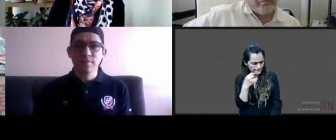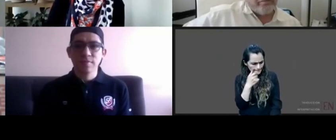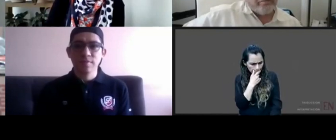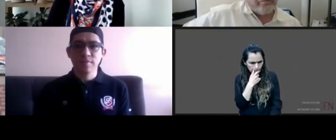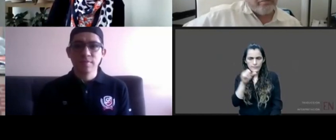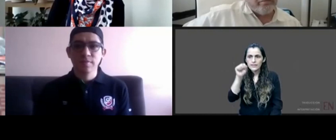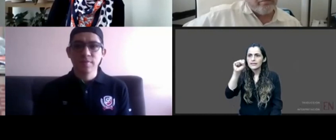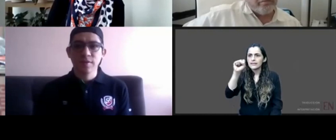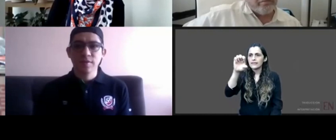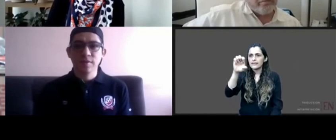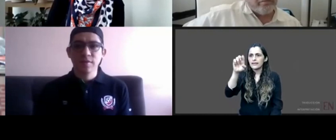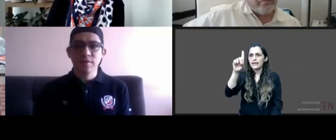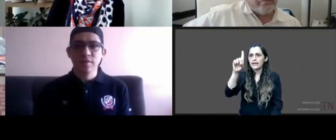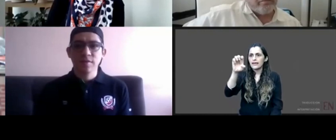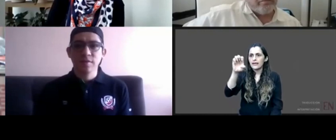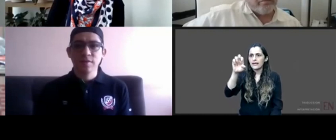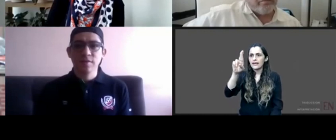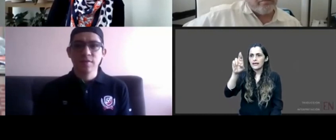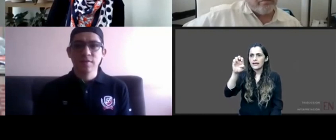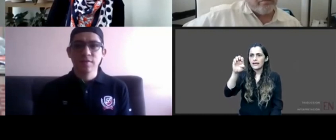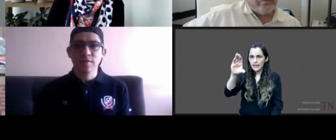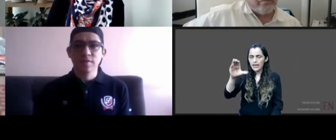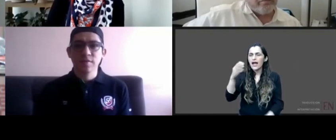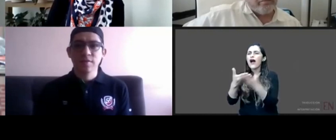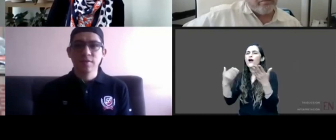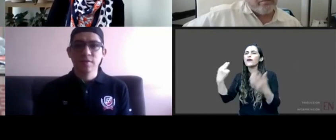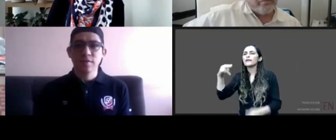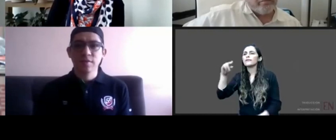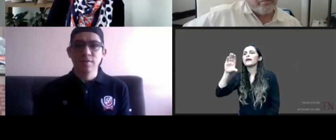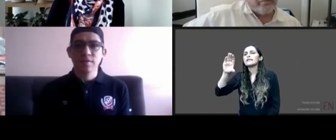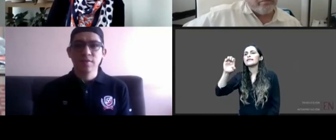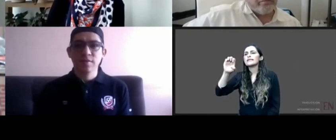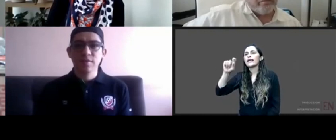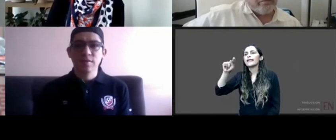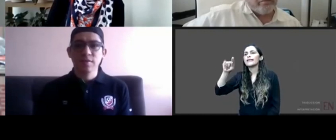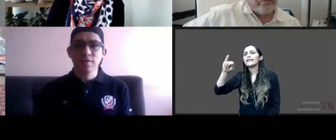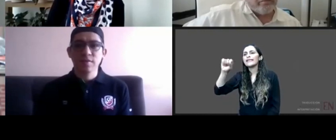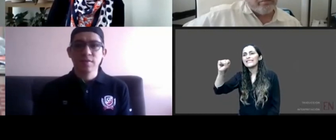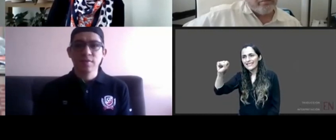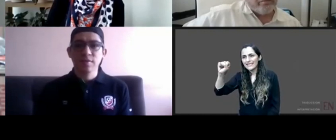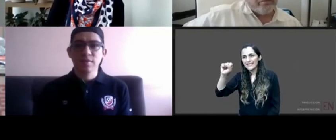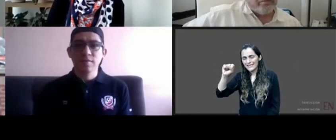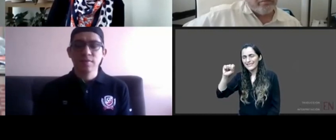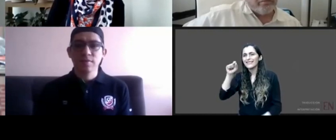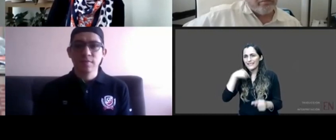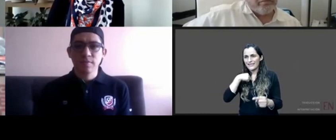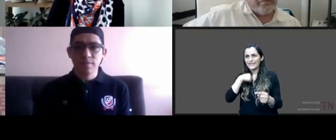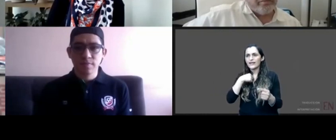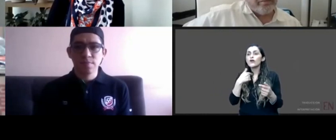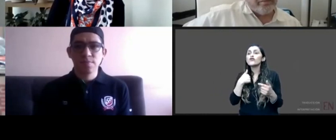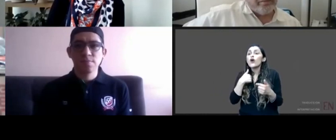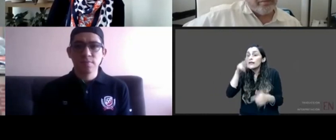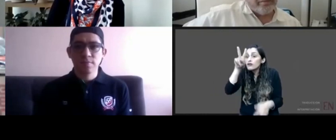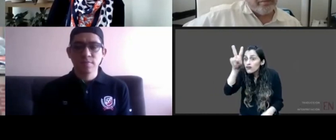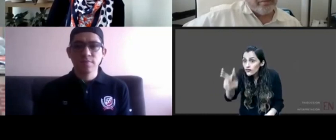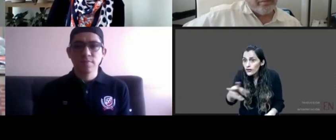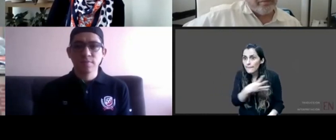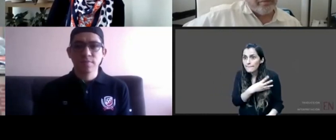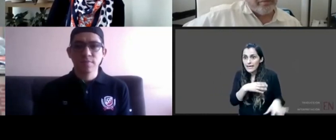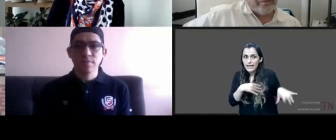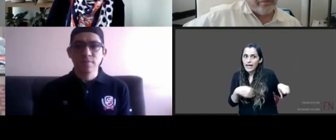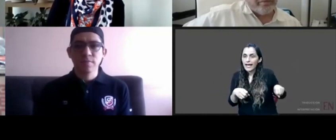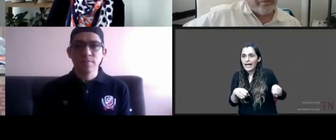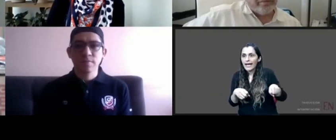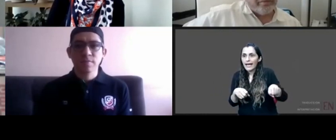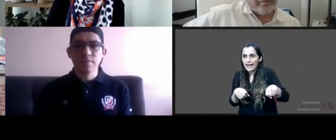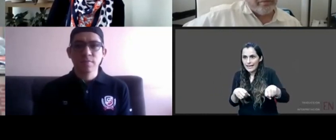CEDEREC, ahora CEPI, que yo buscando una beca para mi hija. Entonces,